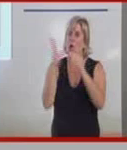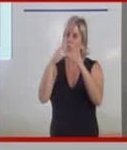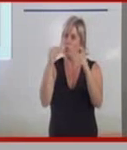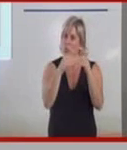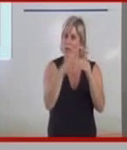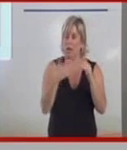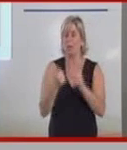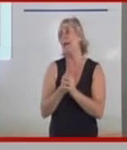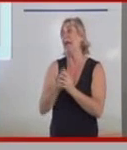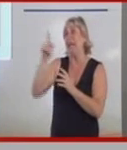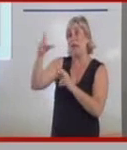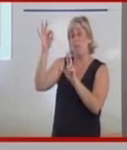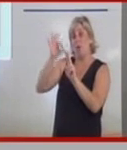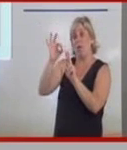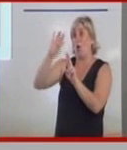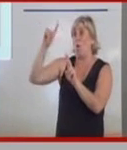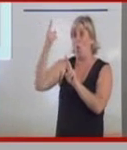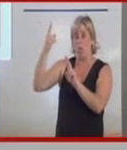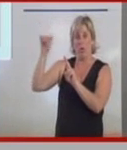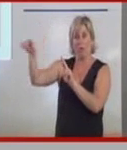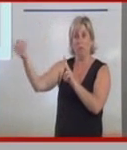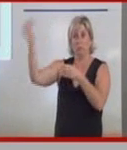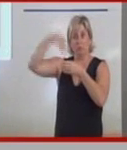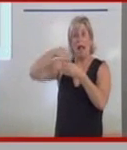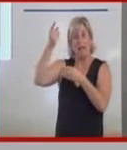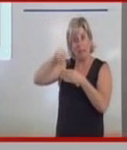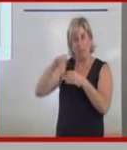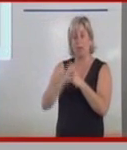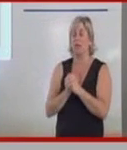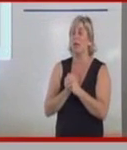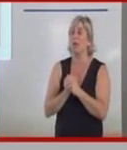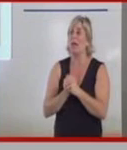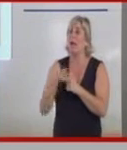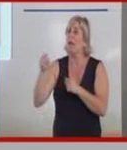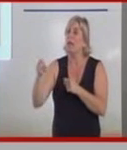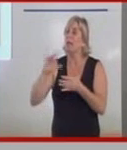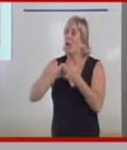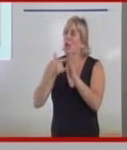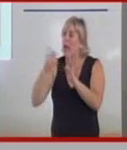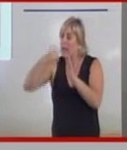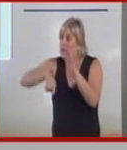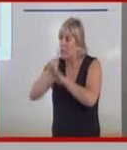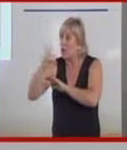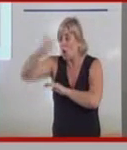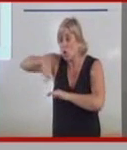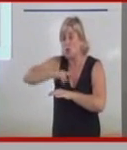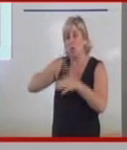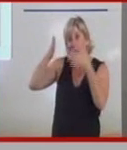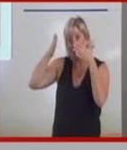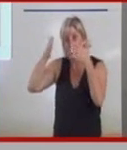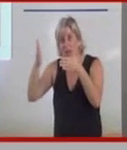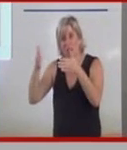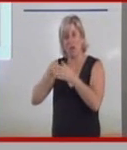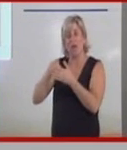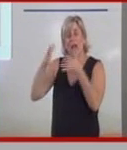Vodafone es uno de ellos, ¿no? Pues para que su sitio web o cualquier otra tecnología que desarrollan se haga con criterios de